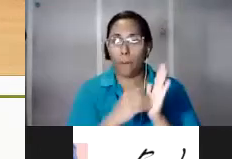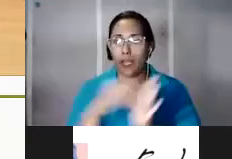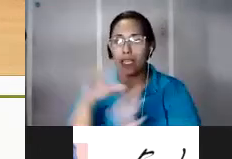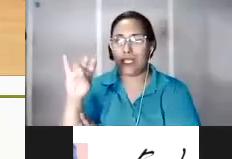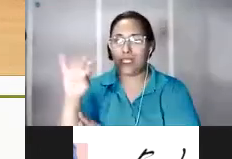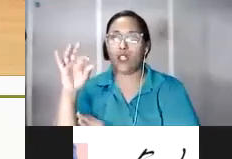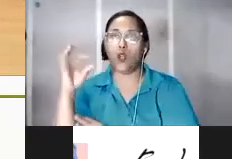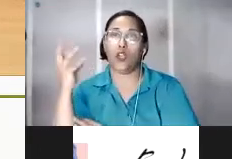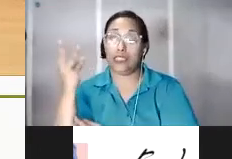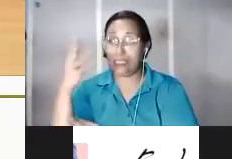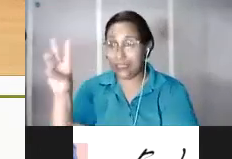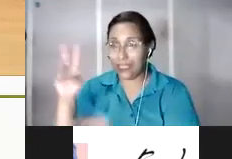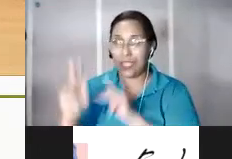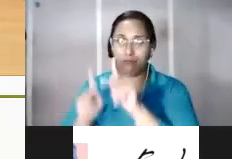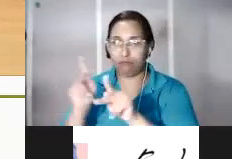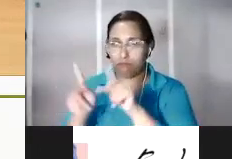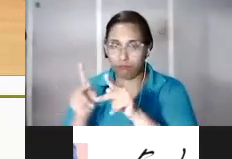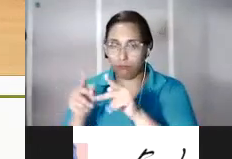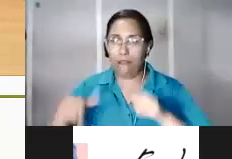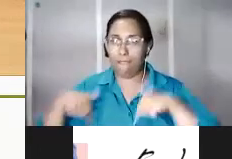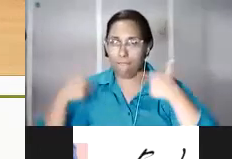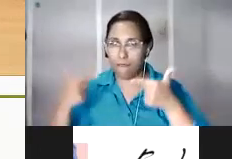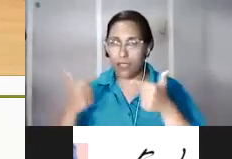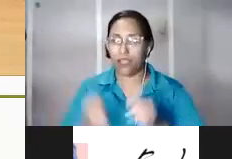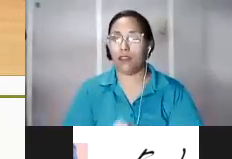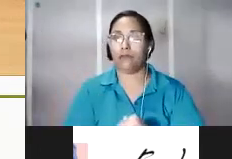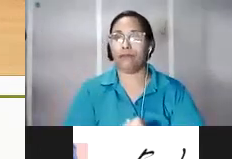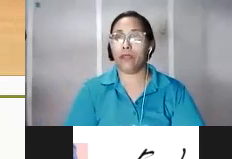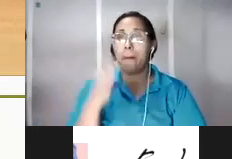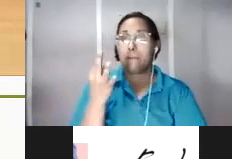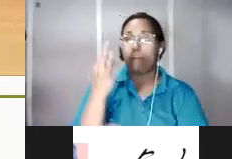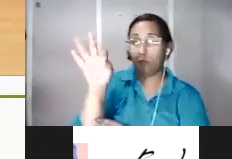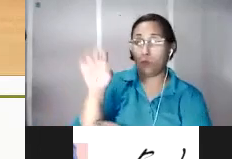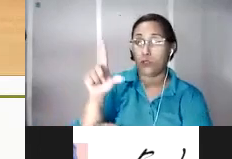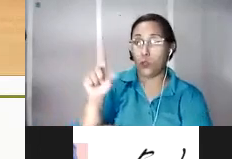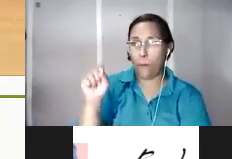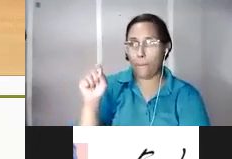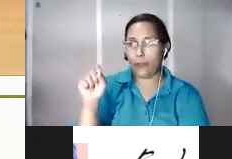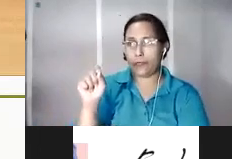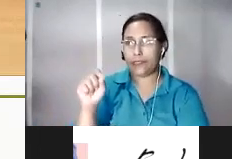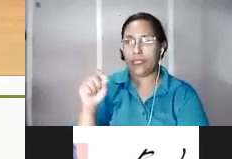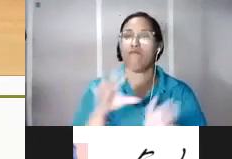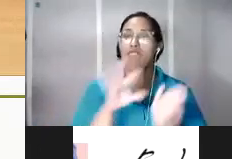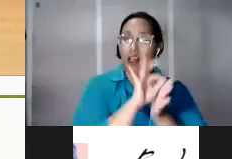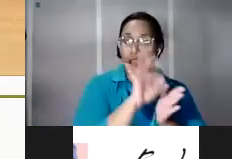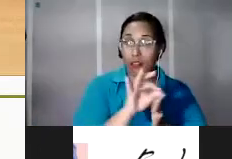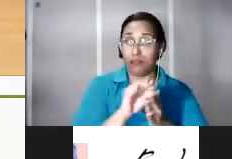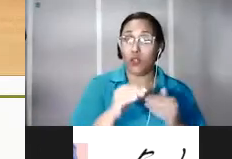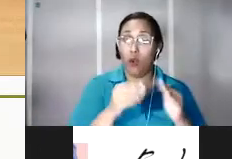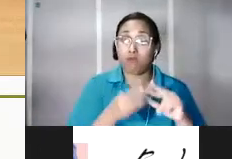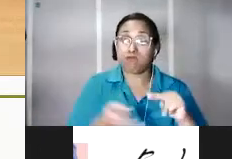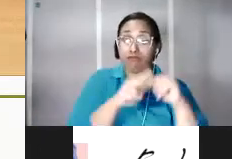48.716 habitantes. Y en 1920, la cifra aumentó